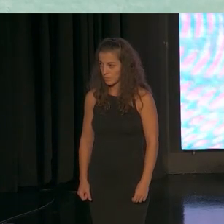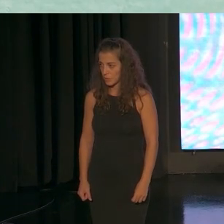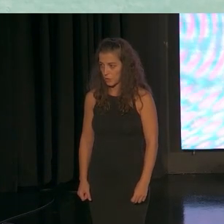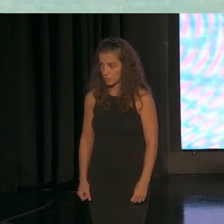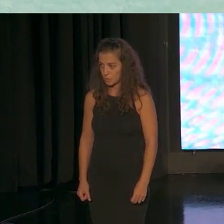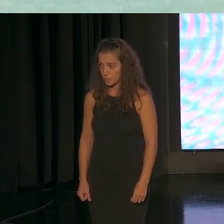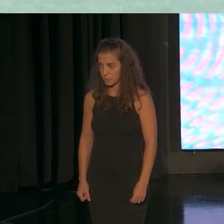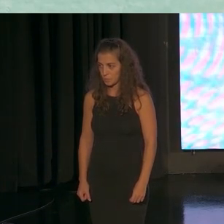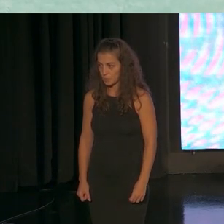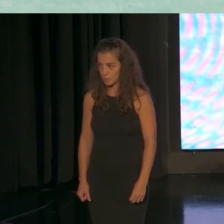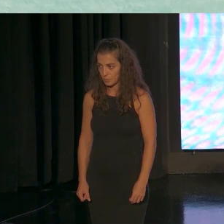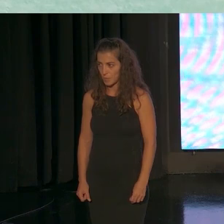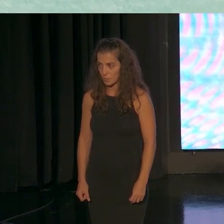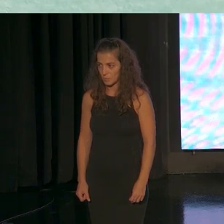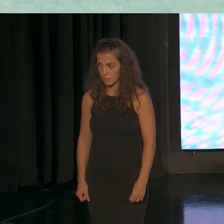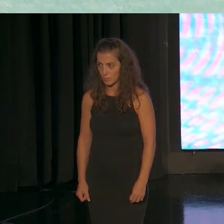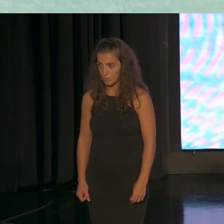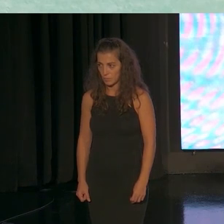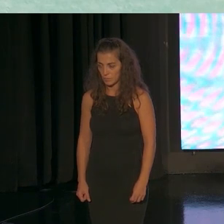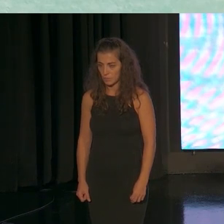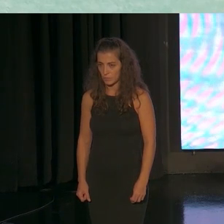helados porque es que le